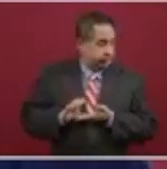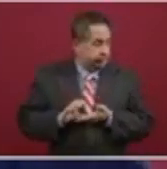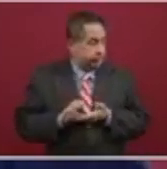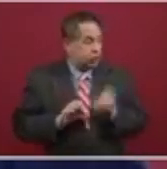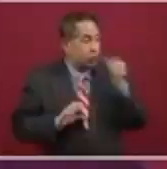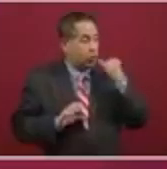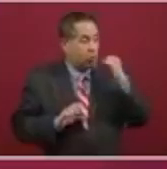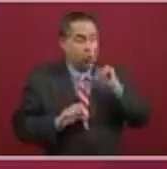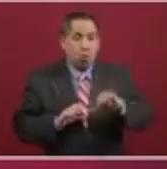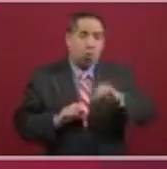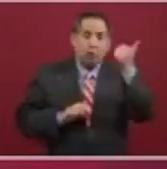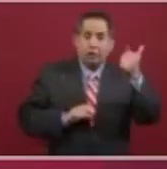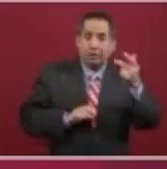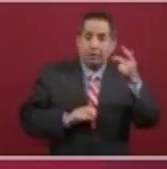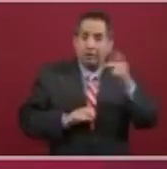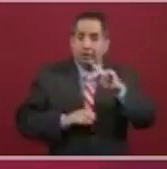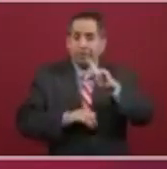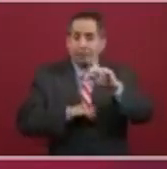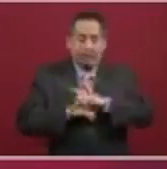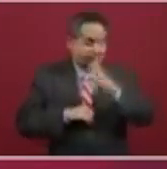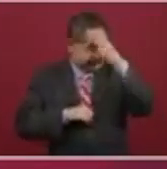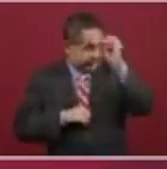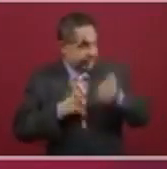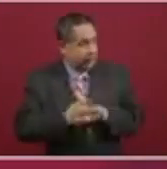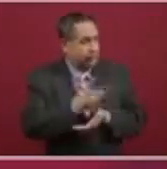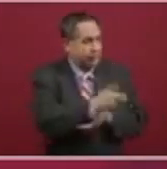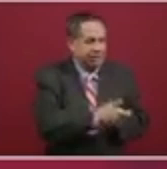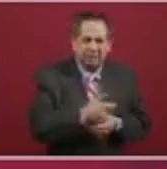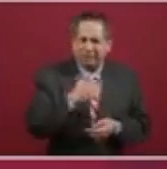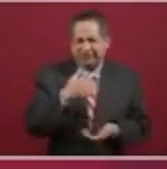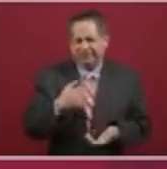¿Cuánto se compra de gasolina?